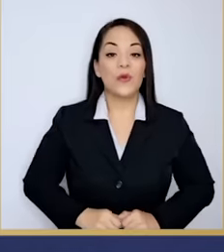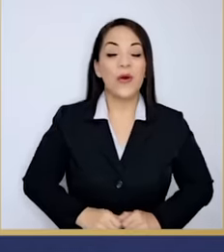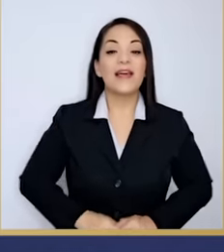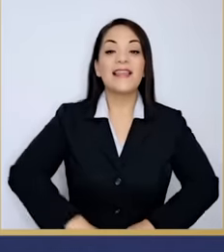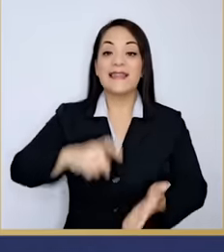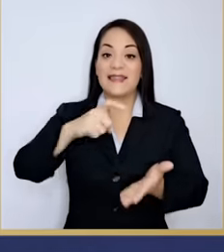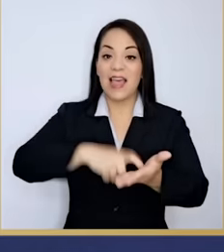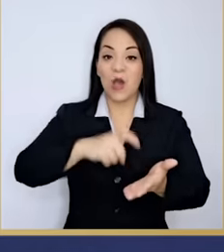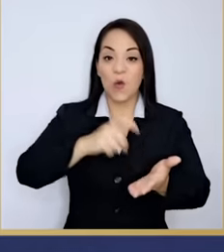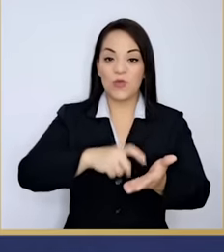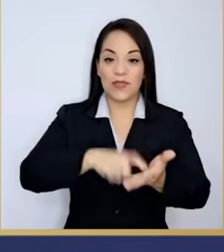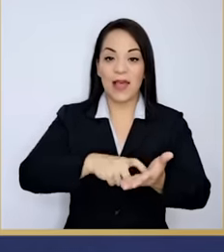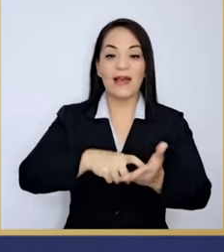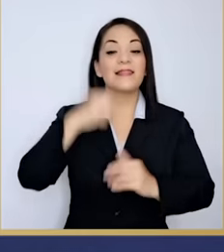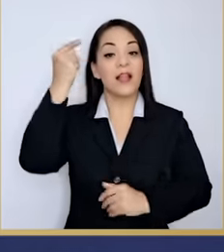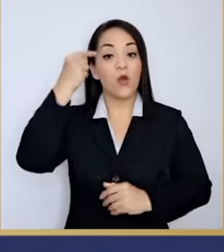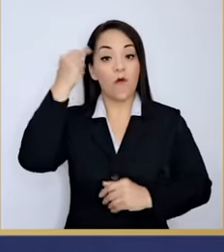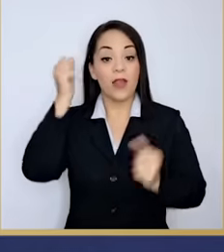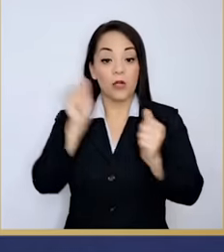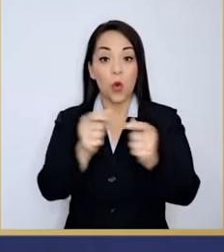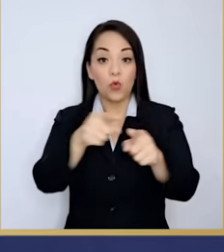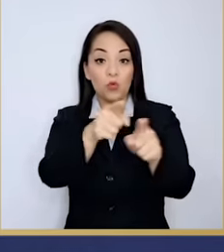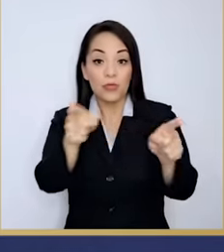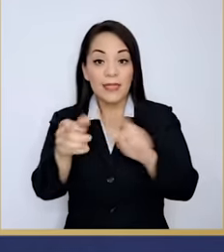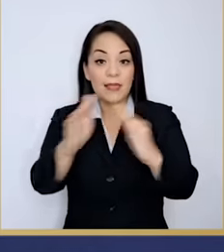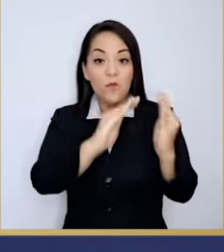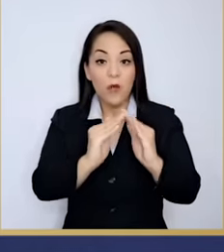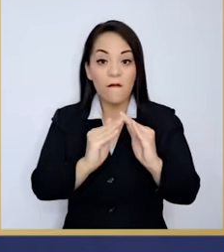que tiene el Estado con